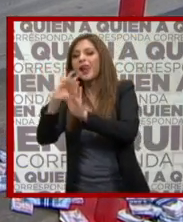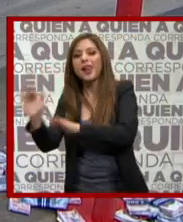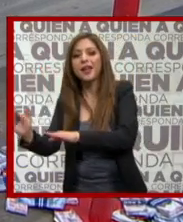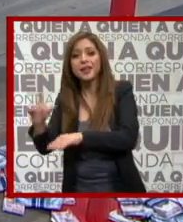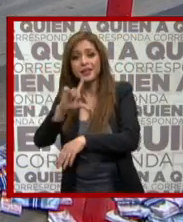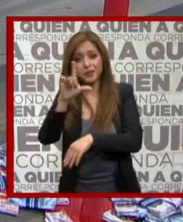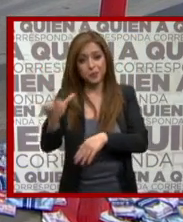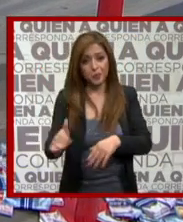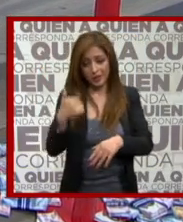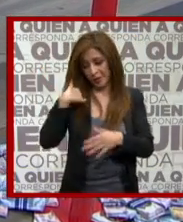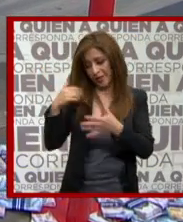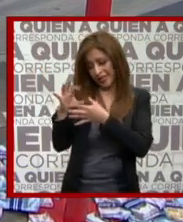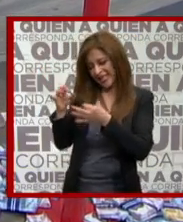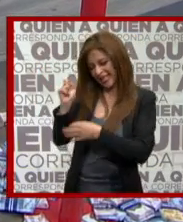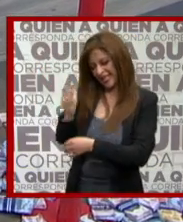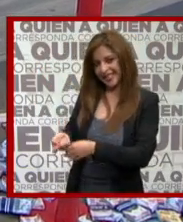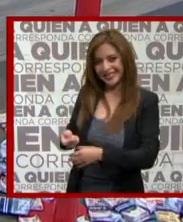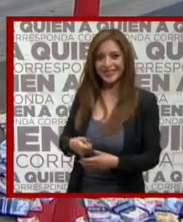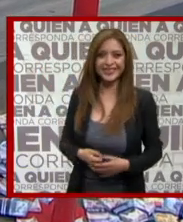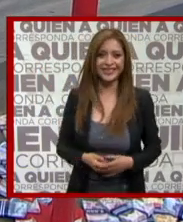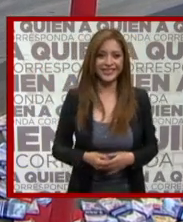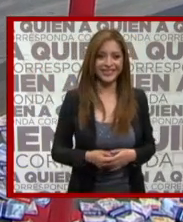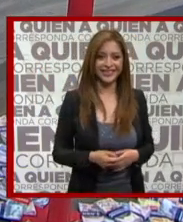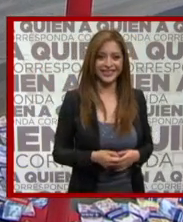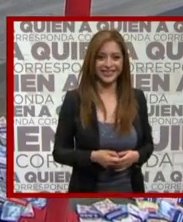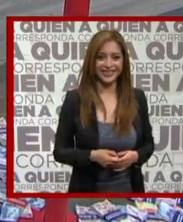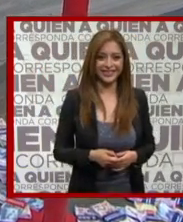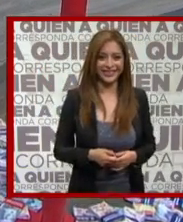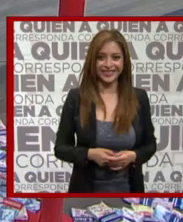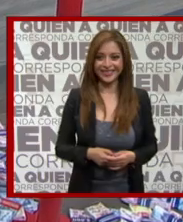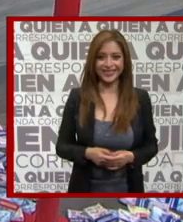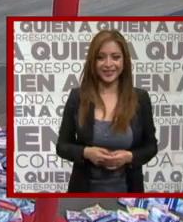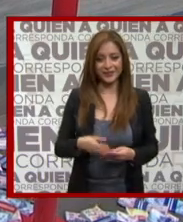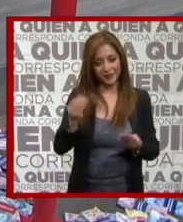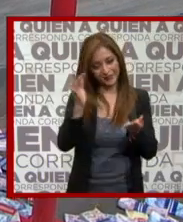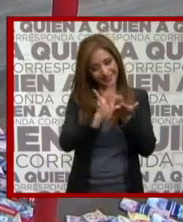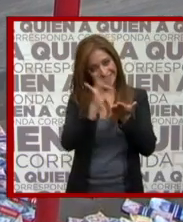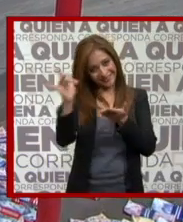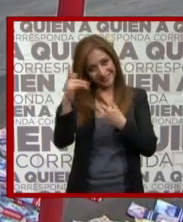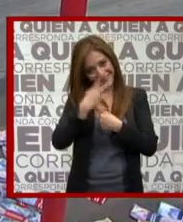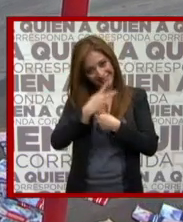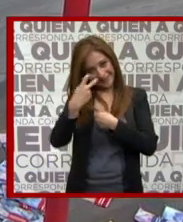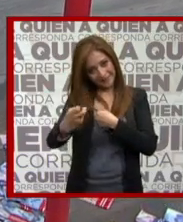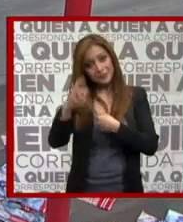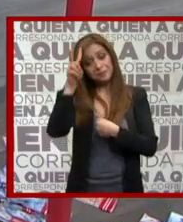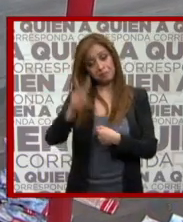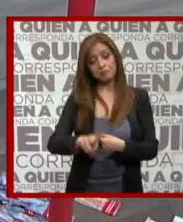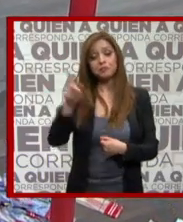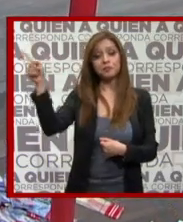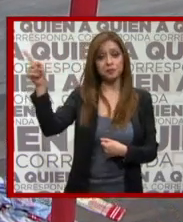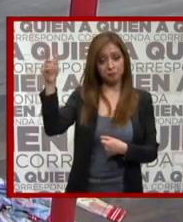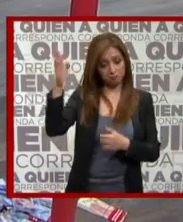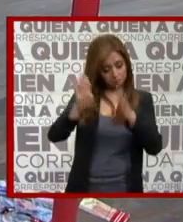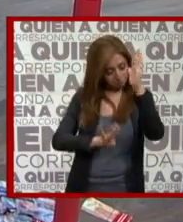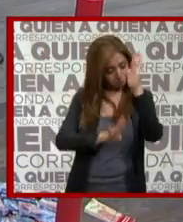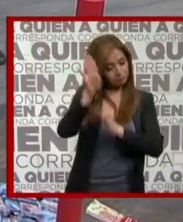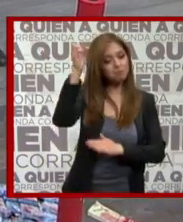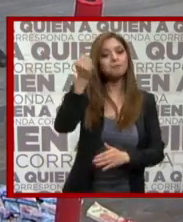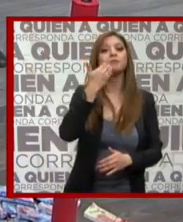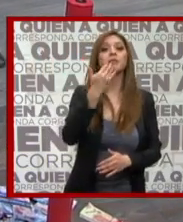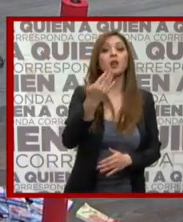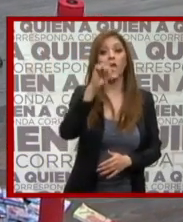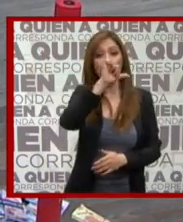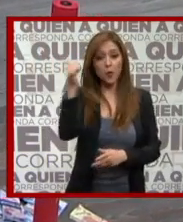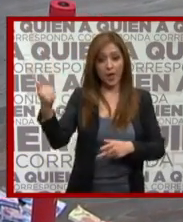al final del programa te lo explico. Ahí está. Ya sé qué va a hacer con esto. Muchas gracias por la invitación. Hombre, mil gracias. Te deseo mucho éxito. El día que tengas